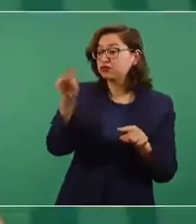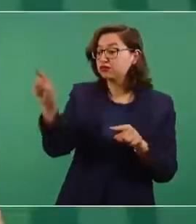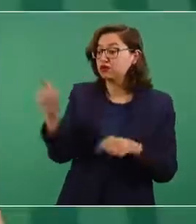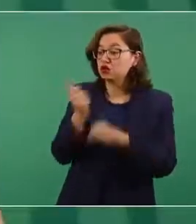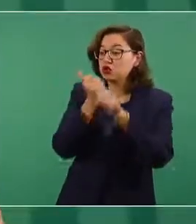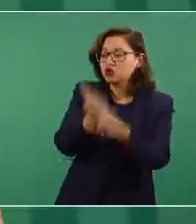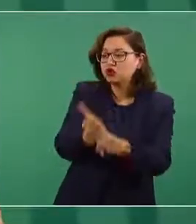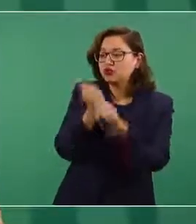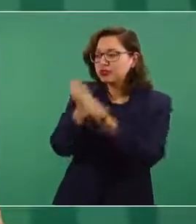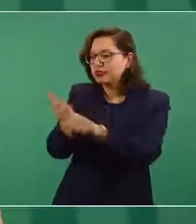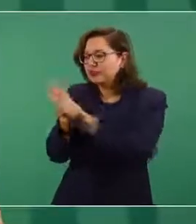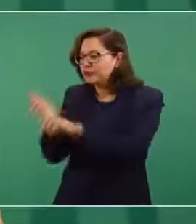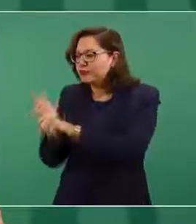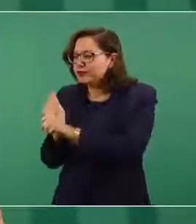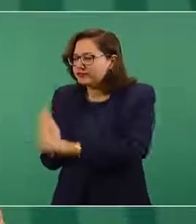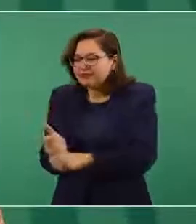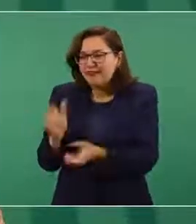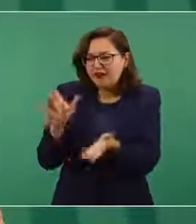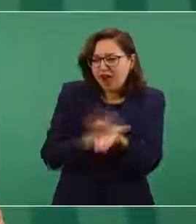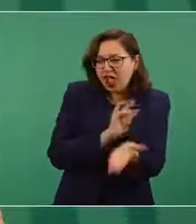andan siempre sopiloteando.